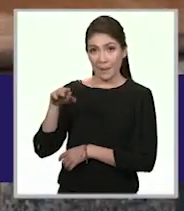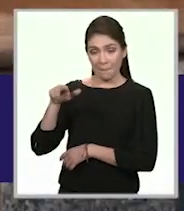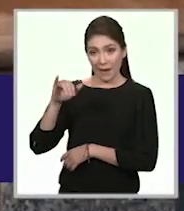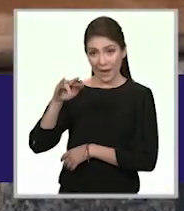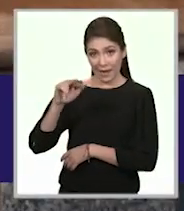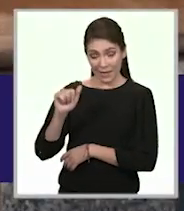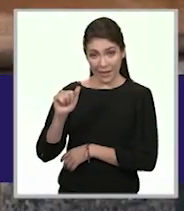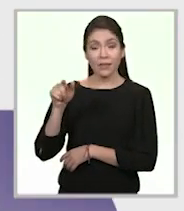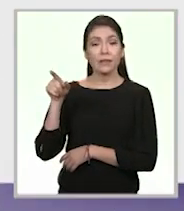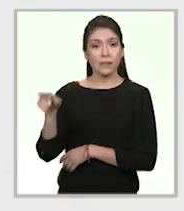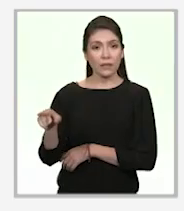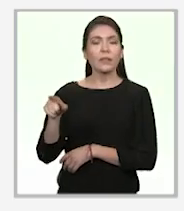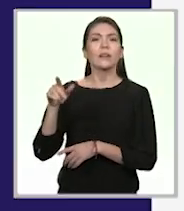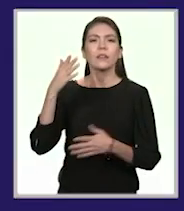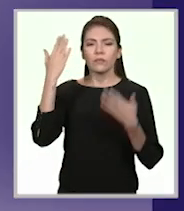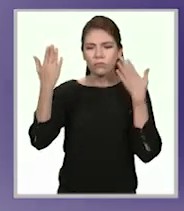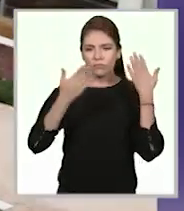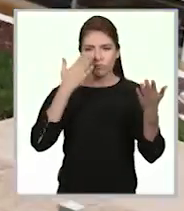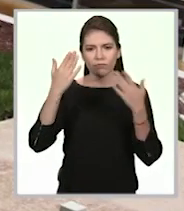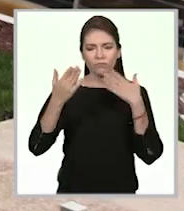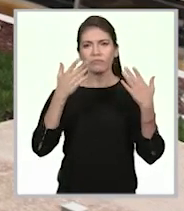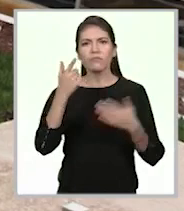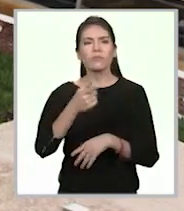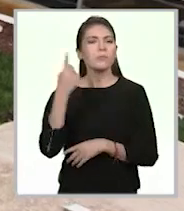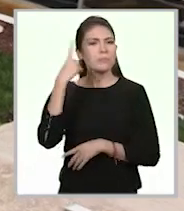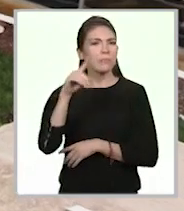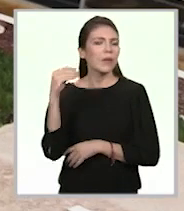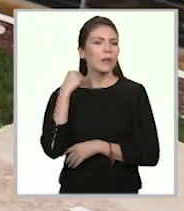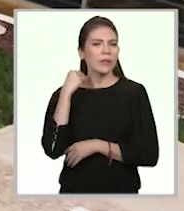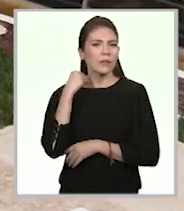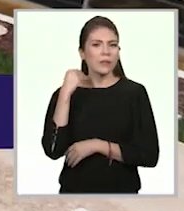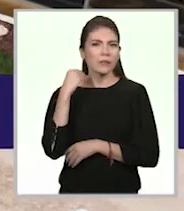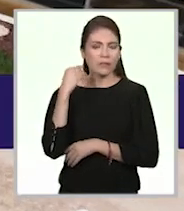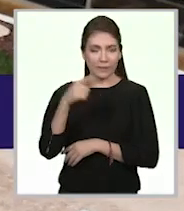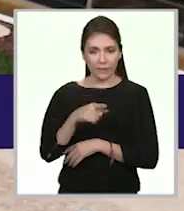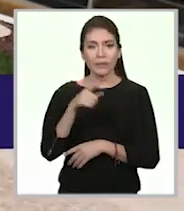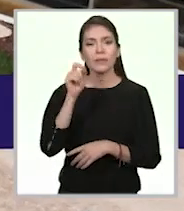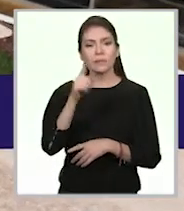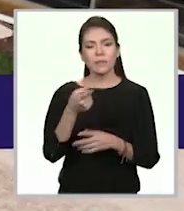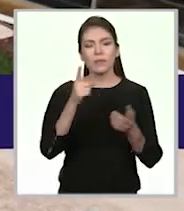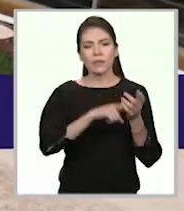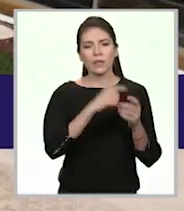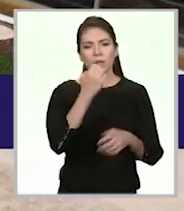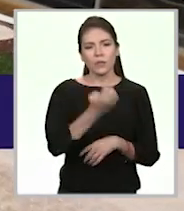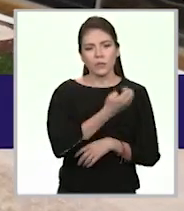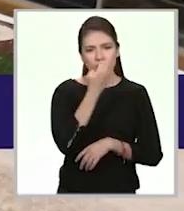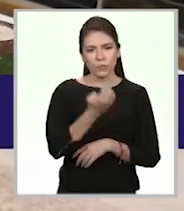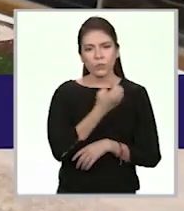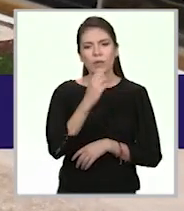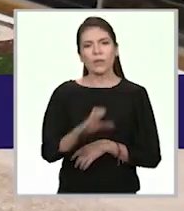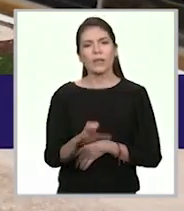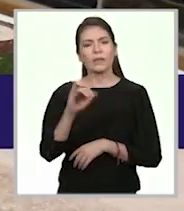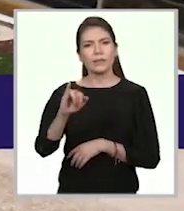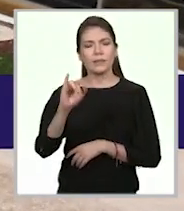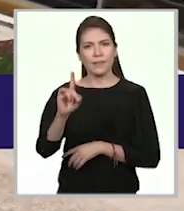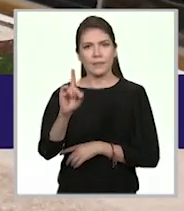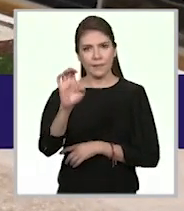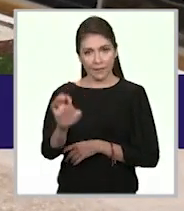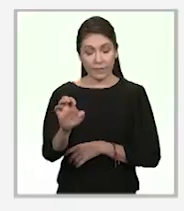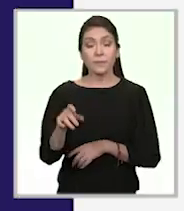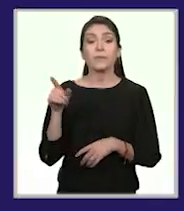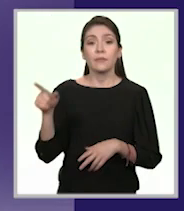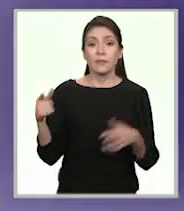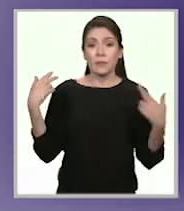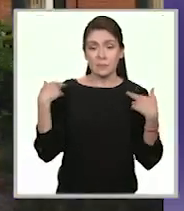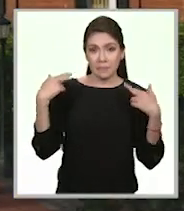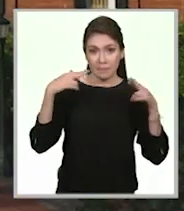Ibarra Holguín estudió la licenciatura en Derecho en el Centro de Investigación y Docencia Económicas, CIDE.